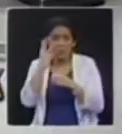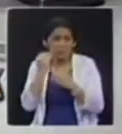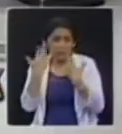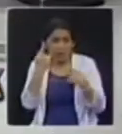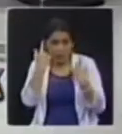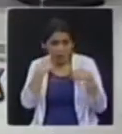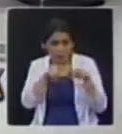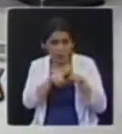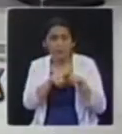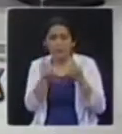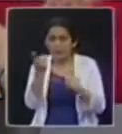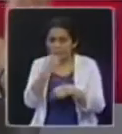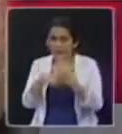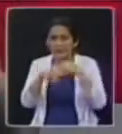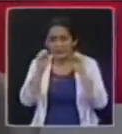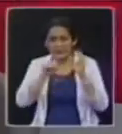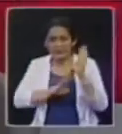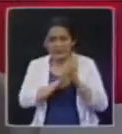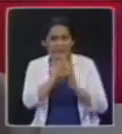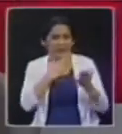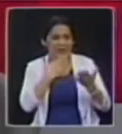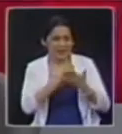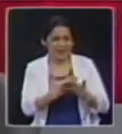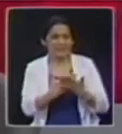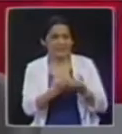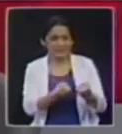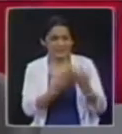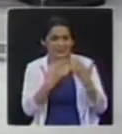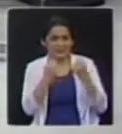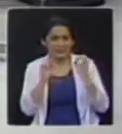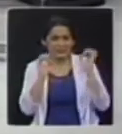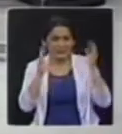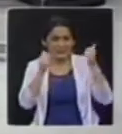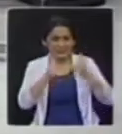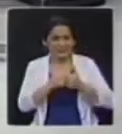Gracias por acompañarnos. Éxitos, que les vaya de maravilla con esta alianza. Muchas gracias. Amigos televidentes.